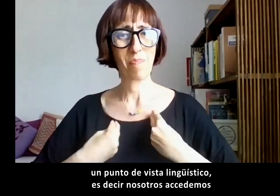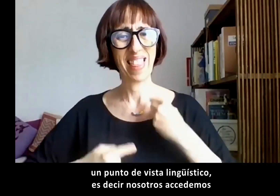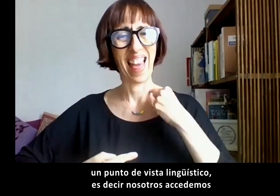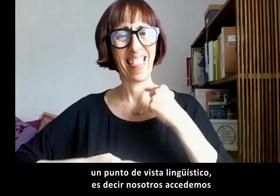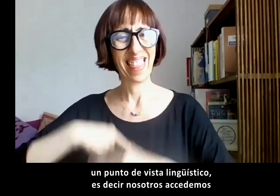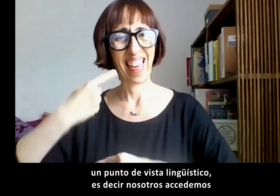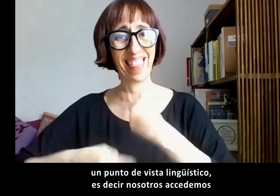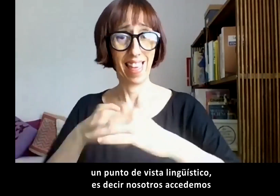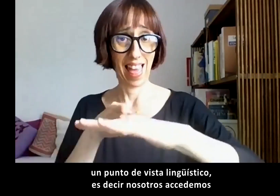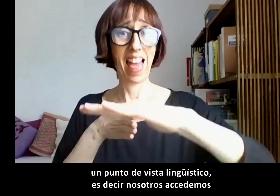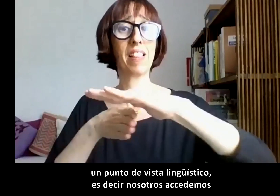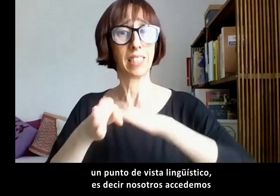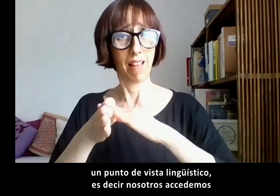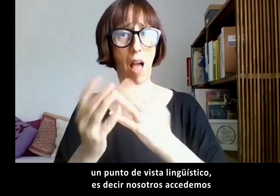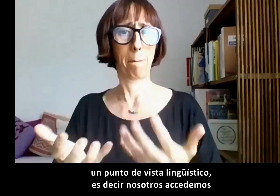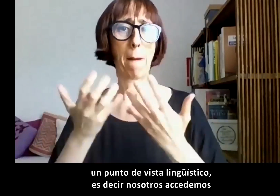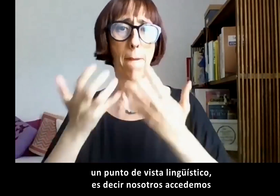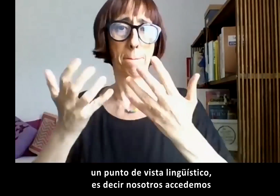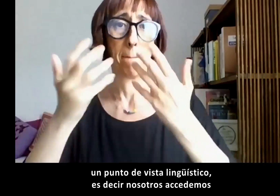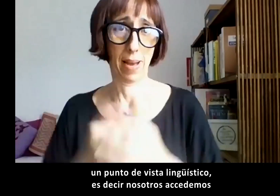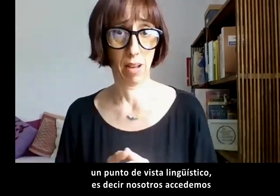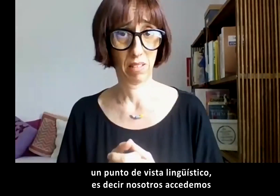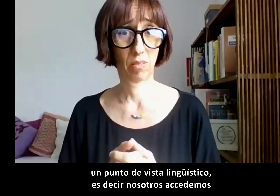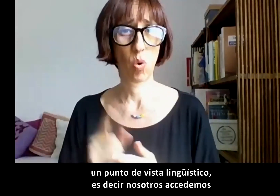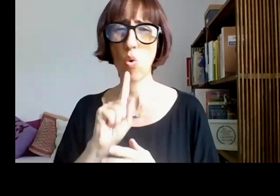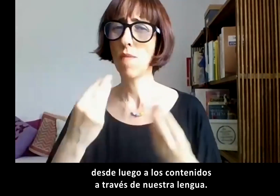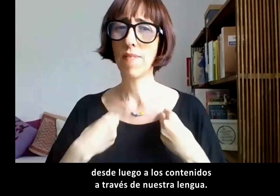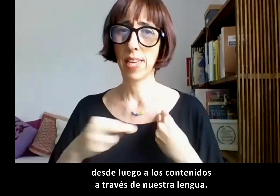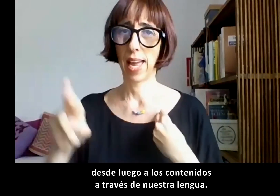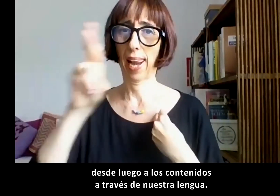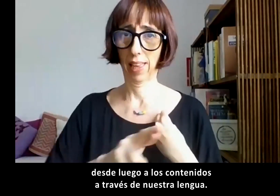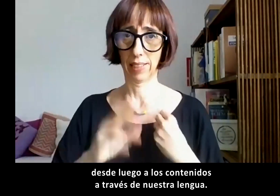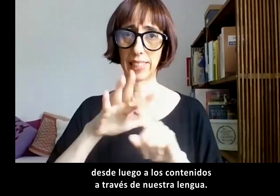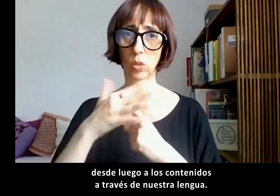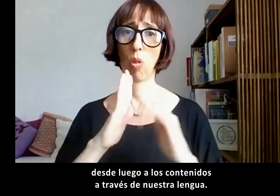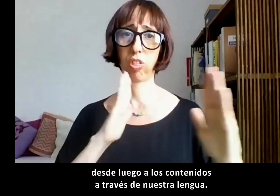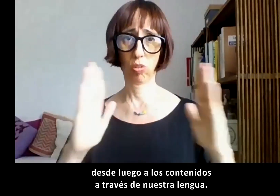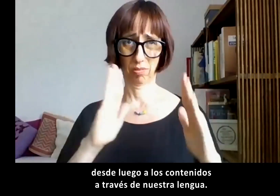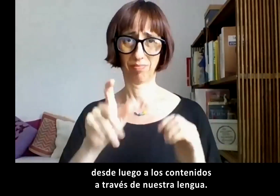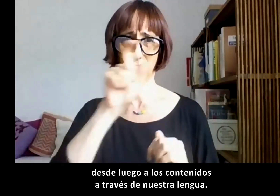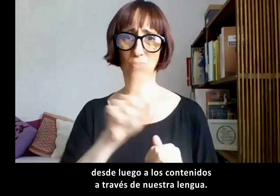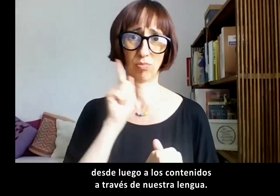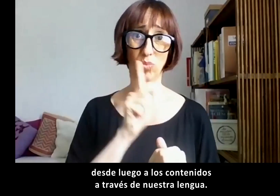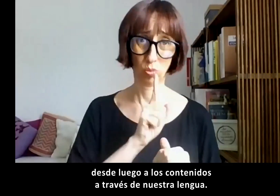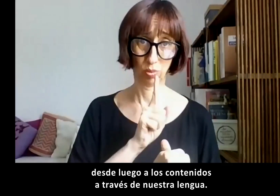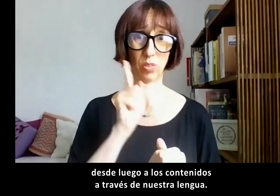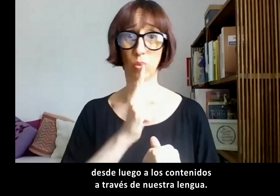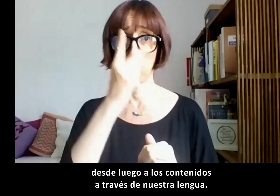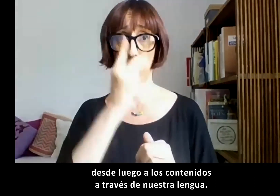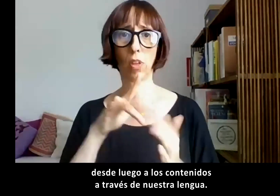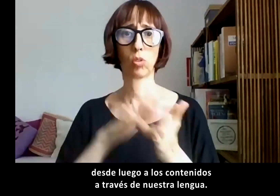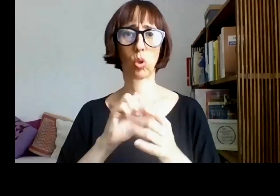vista lingüístico. Es decir, nosotros accedemos desde luego a los contenidos a través de nuestra